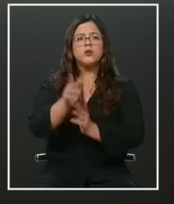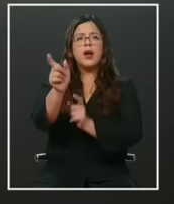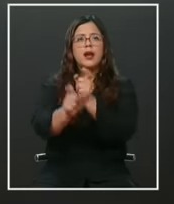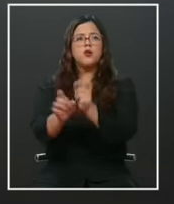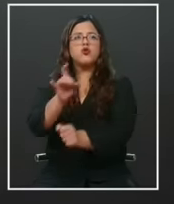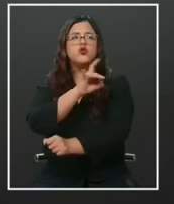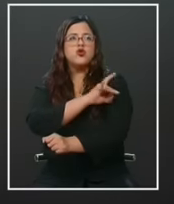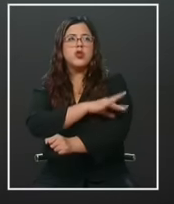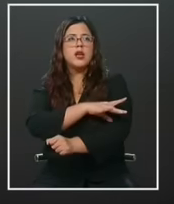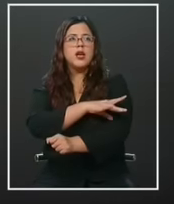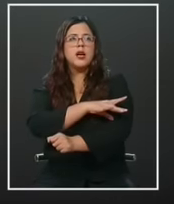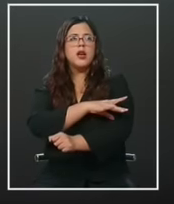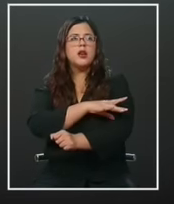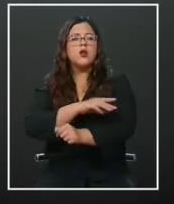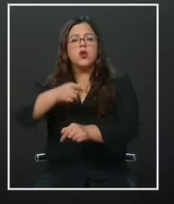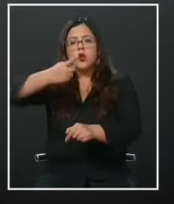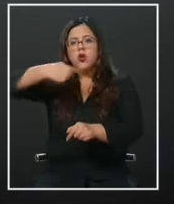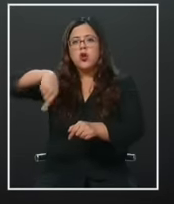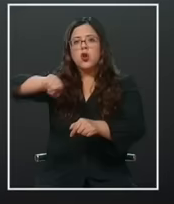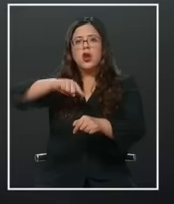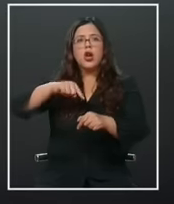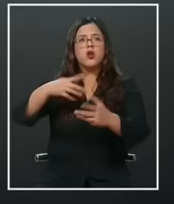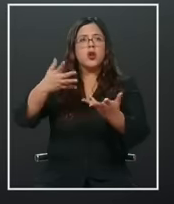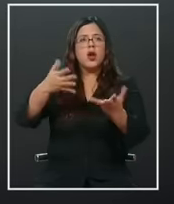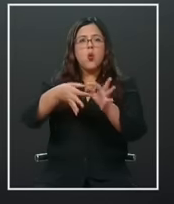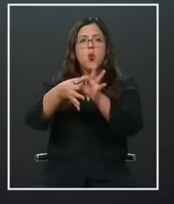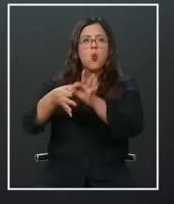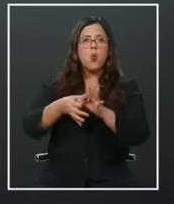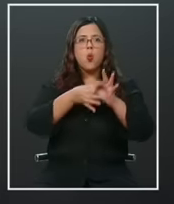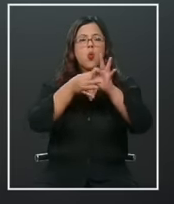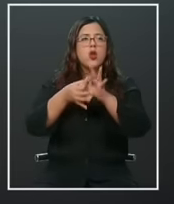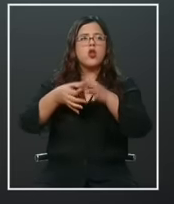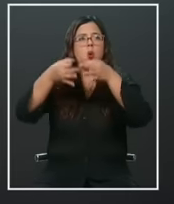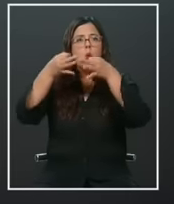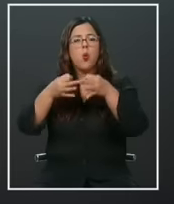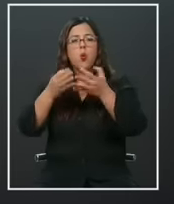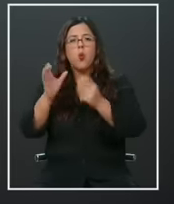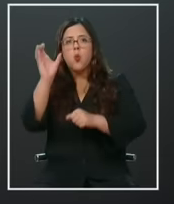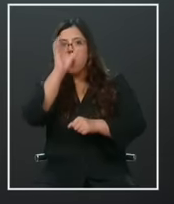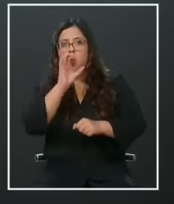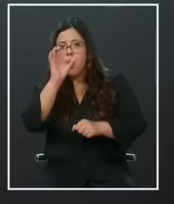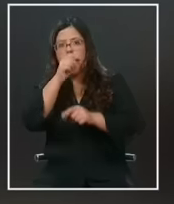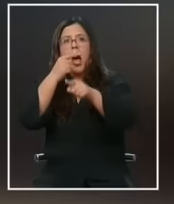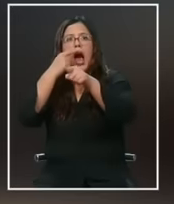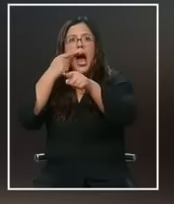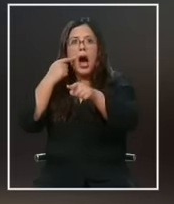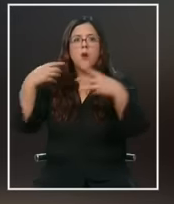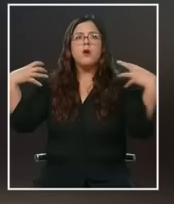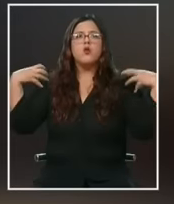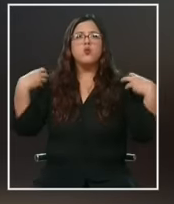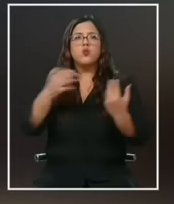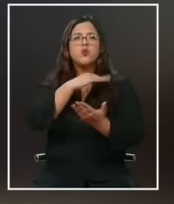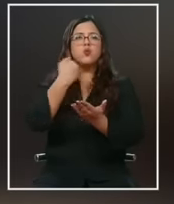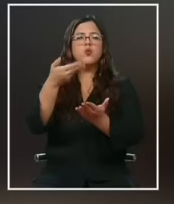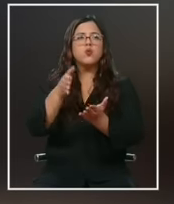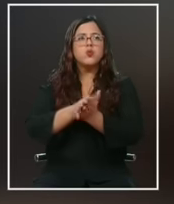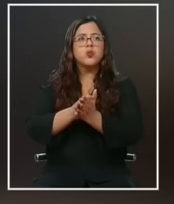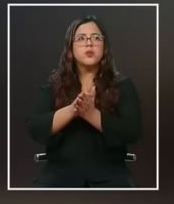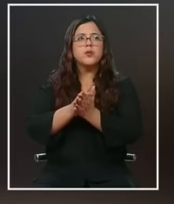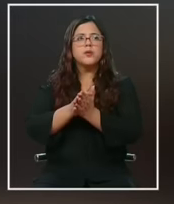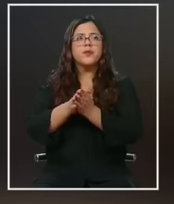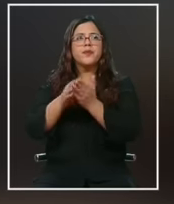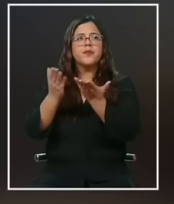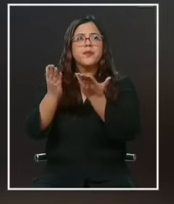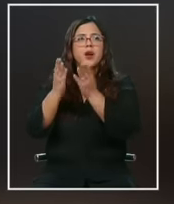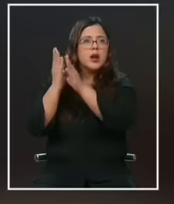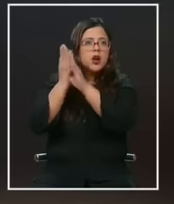soy conocedor que se volcó de manera unánime para ir tras la búsqueda de este asesino. No hay ningún escondite, porque las policías